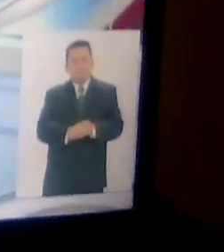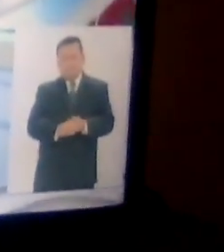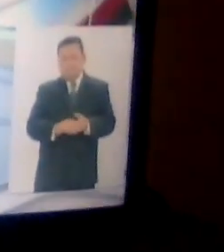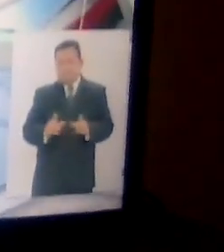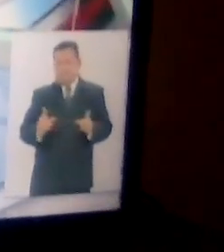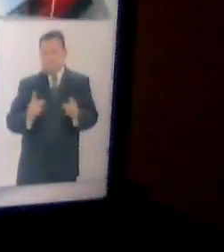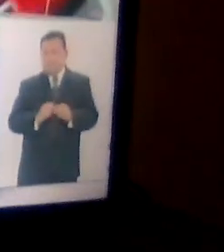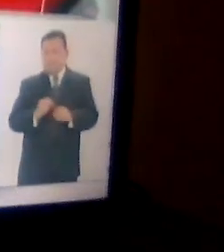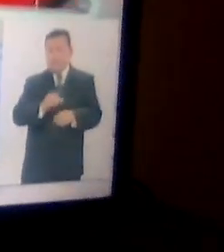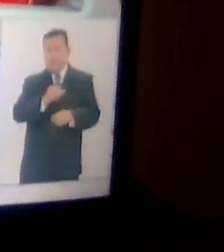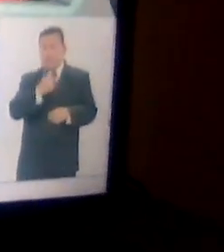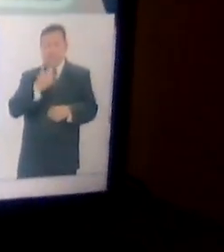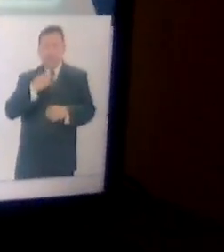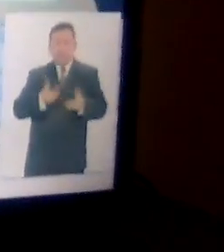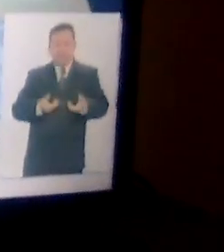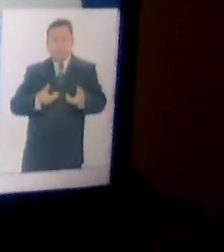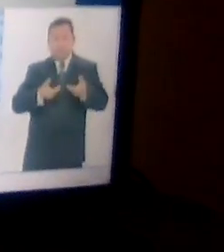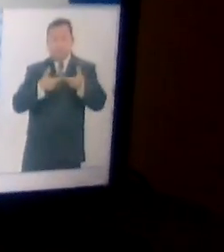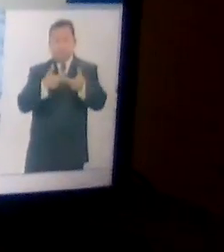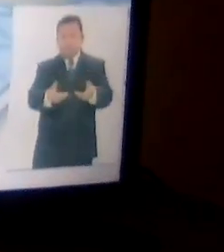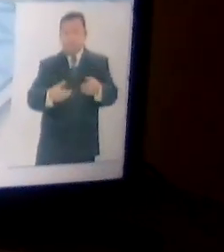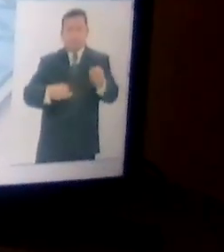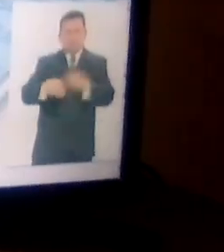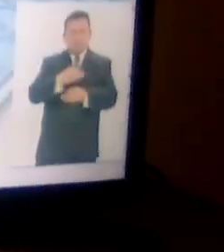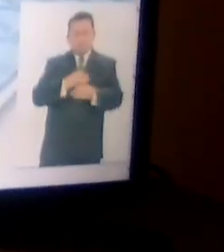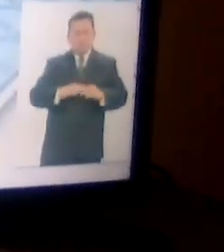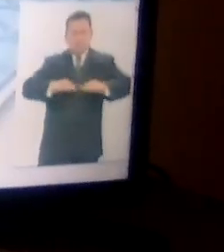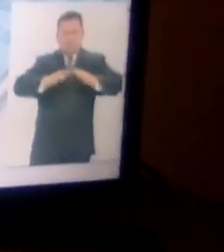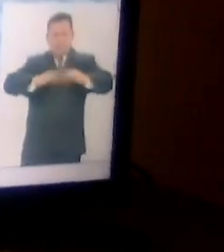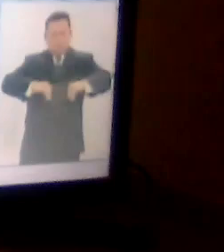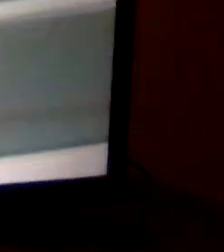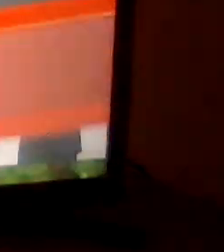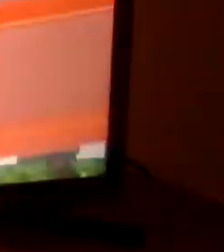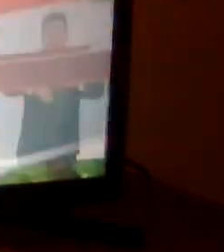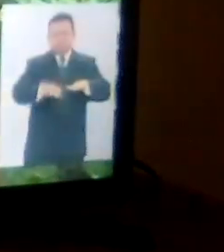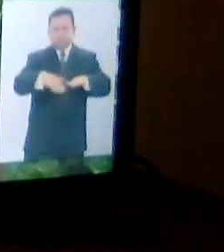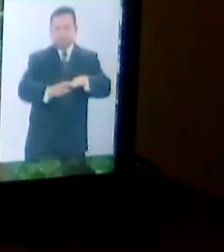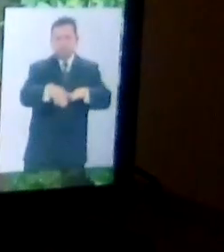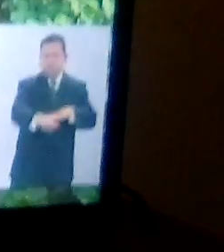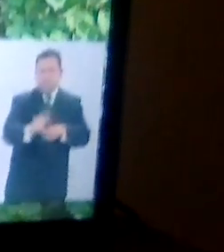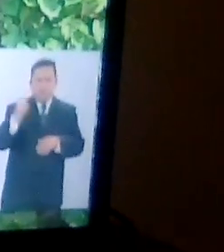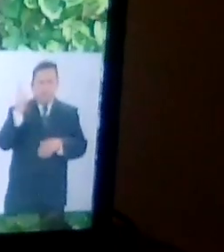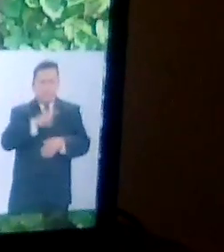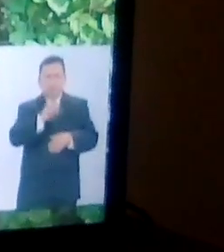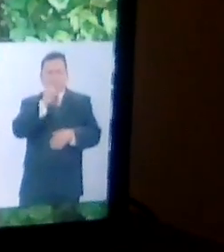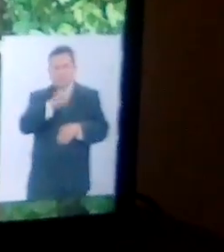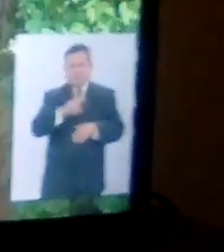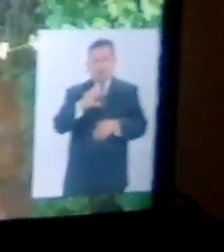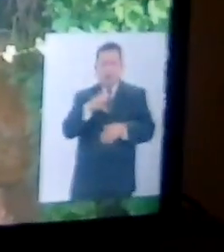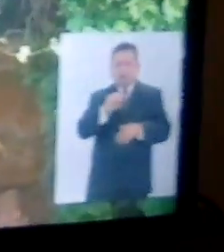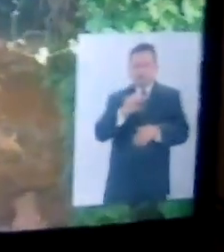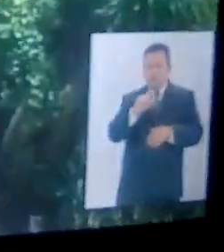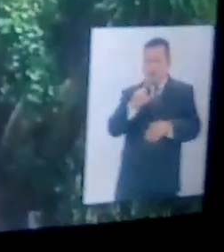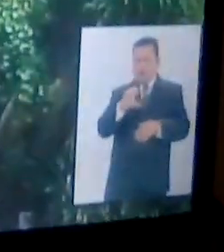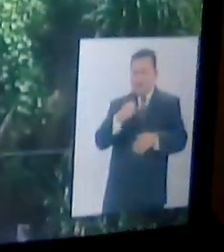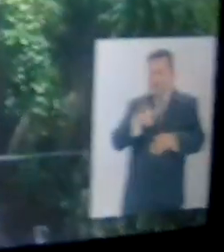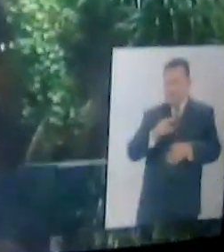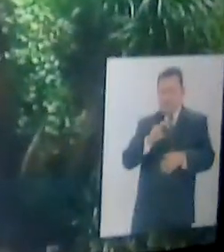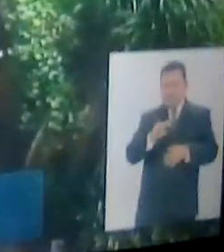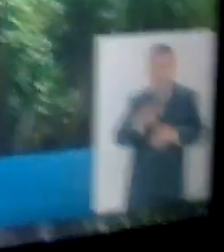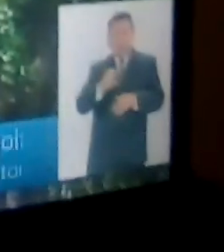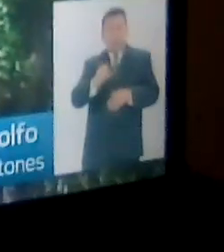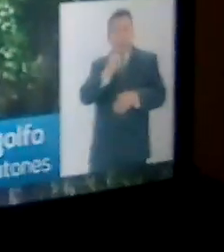Bueno, ¿y qué decir de las carreteras que están llenas de baches a lo largo y ancho? Hablamos de la costera del Golfo, Cosoleacaque, Acayuca, pero